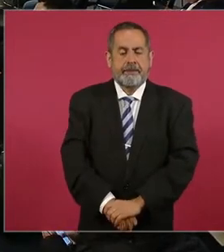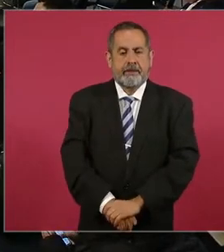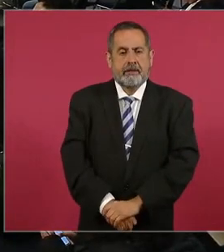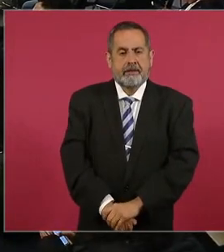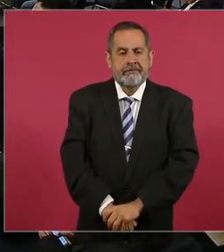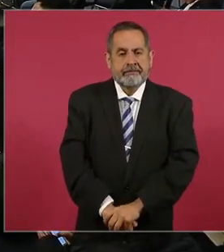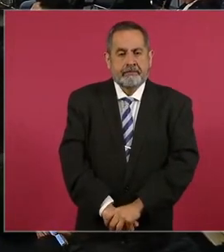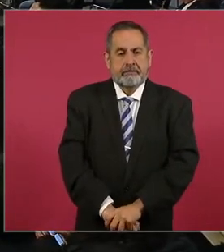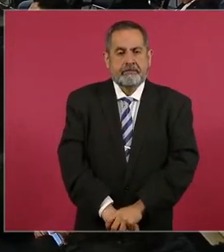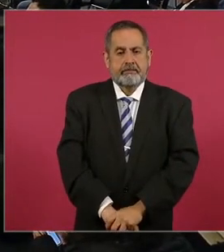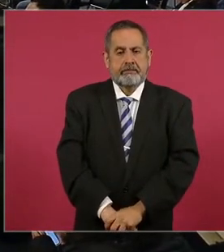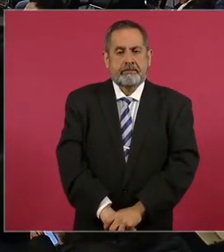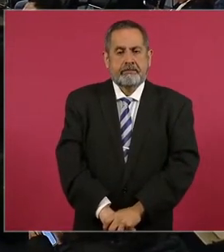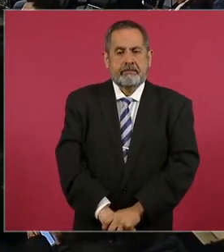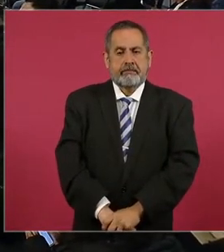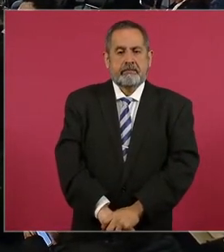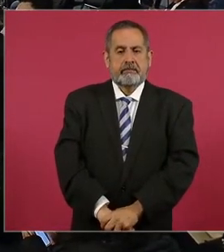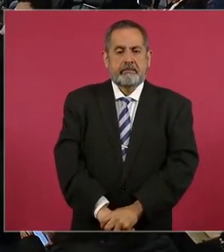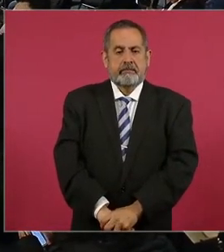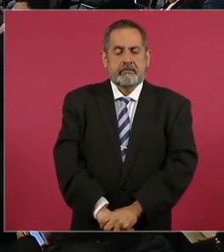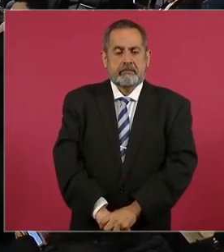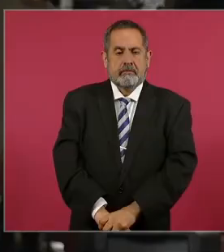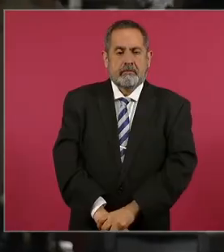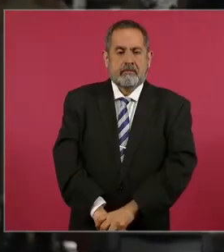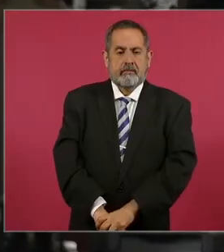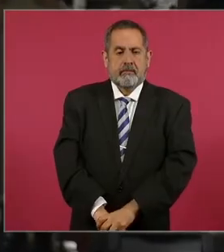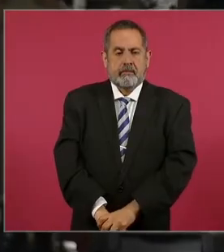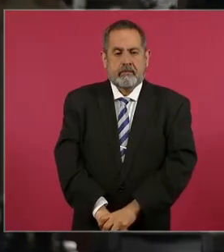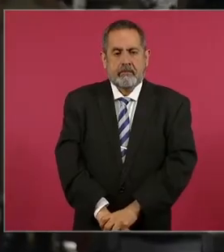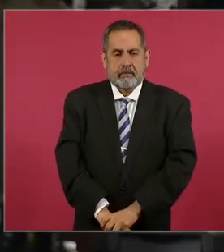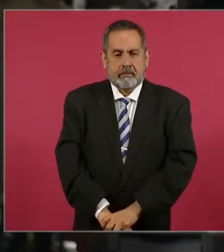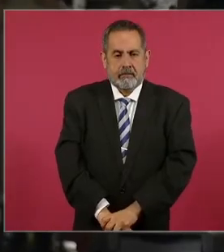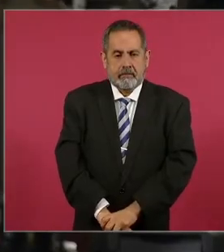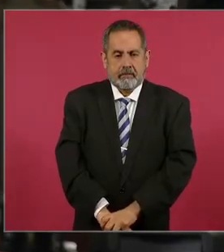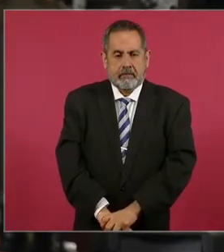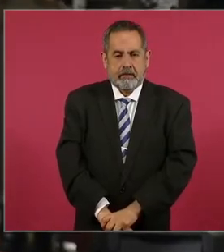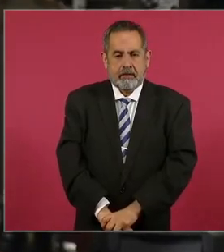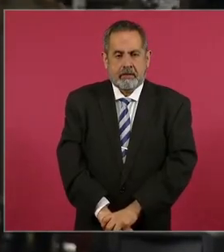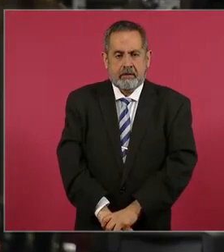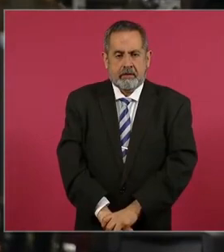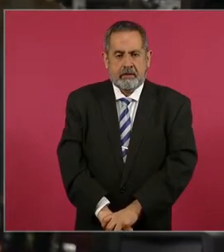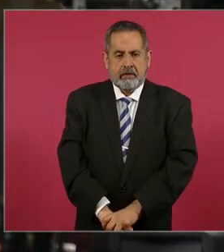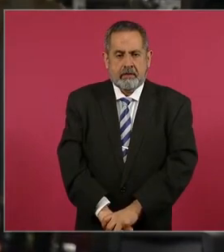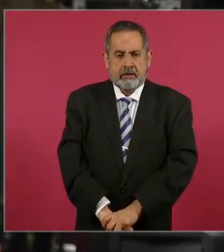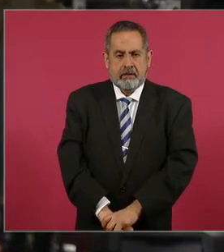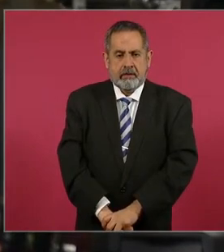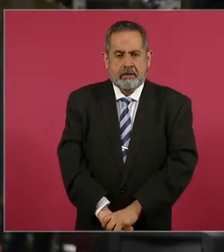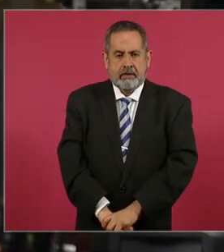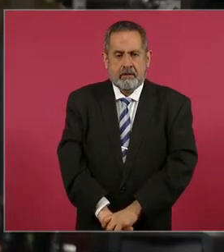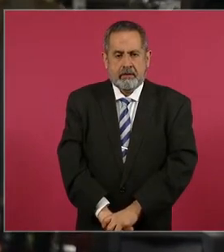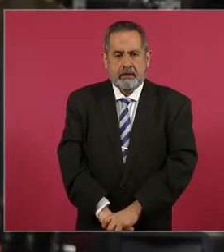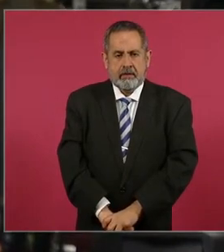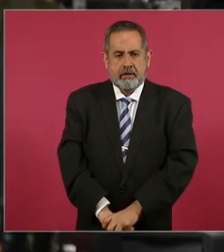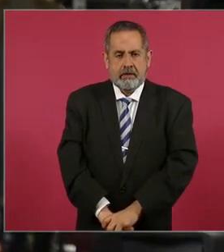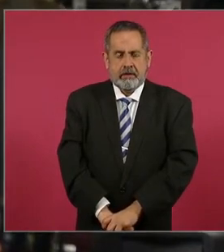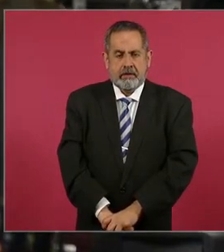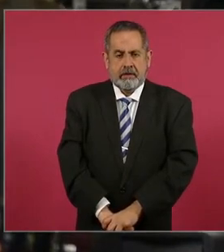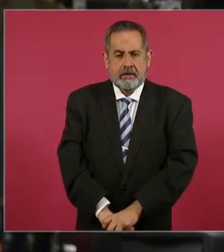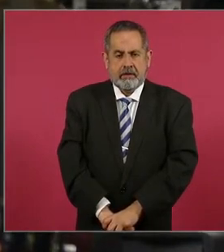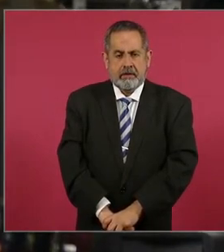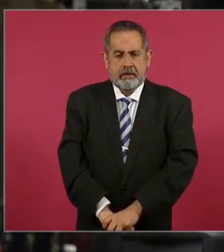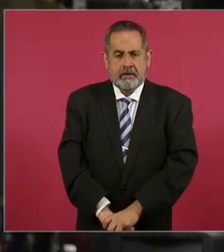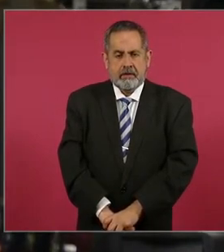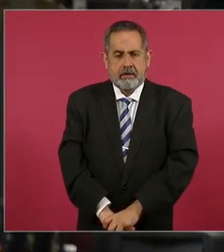supongo que sí conoce este municipio de Izúcar de Matamoros. Ayer hicieron una movilización por muchas situaciones, una de ellas,